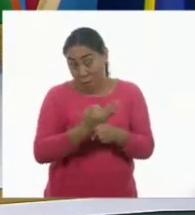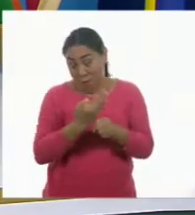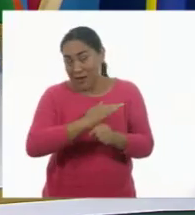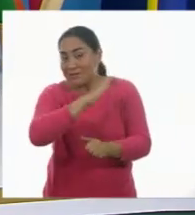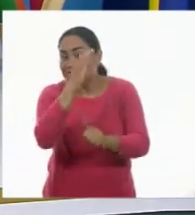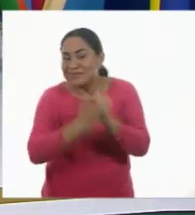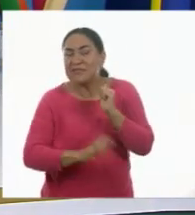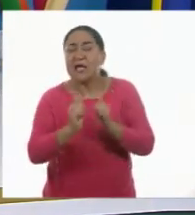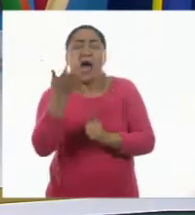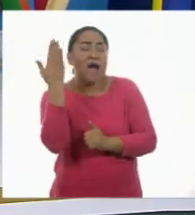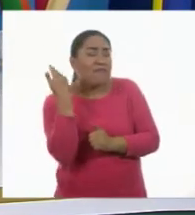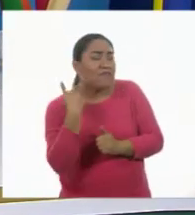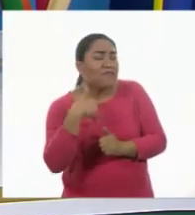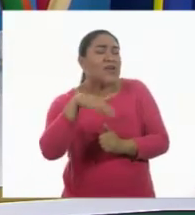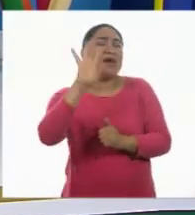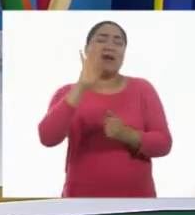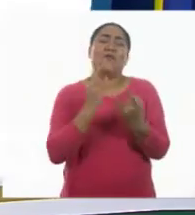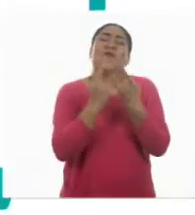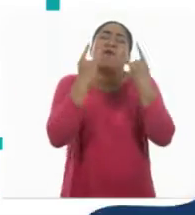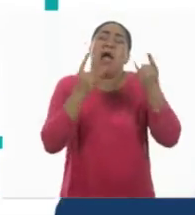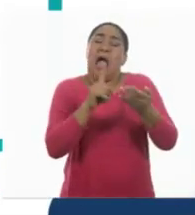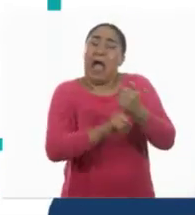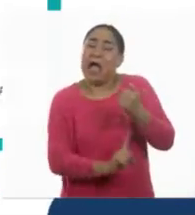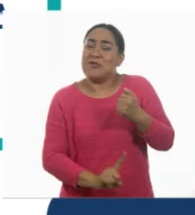Había una vez unos dioses.